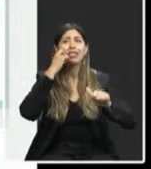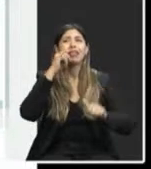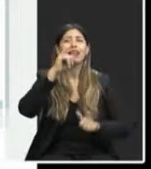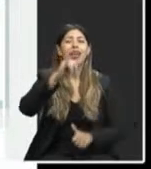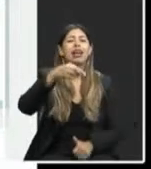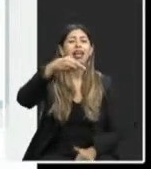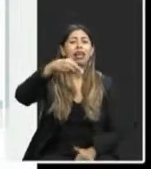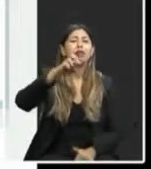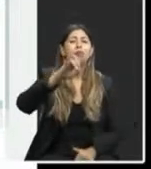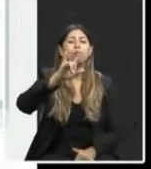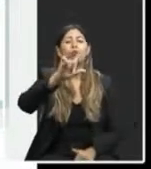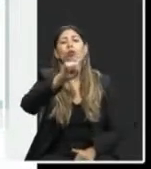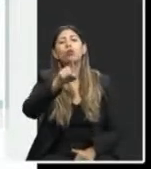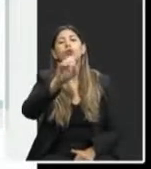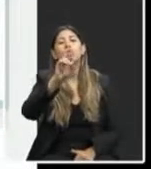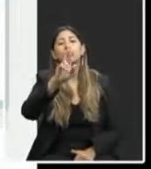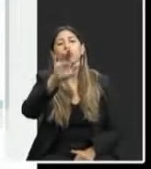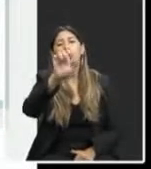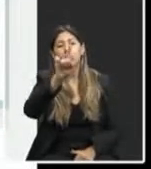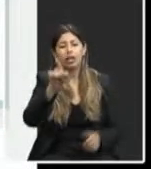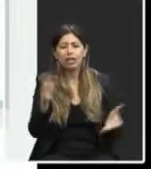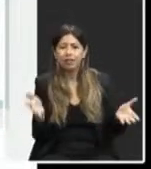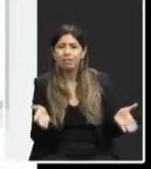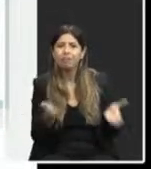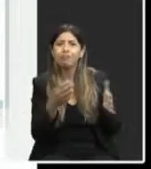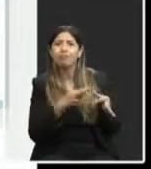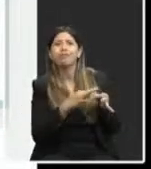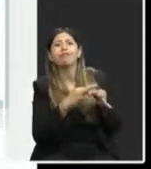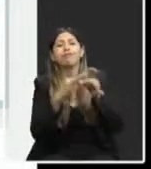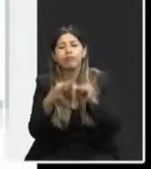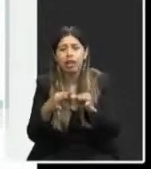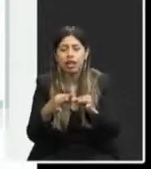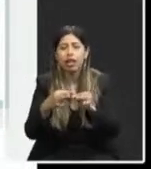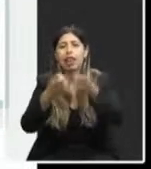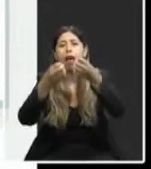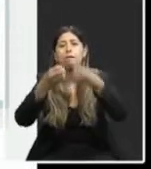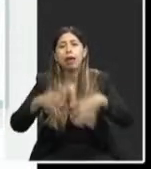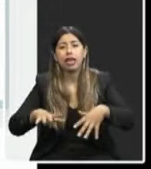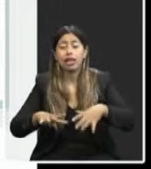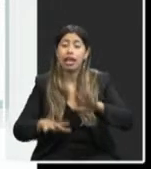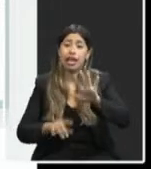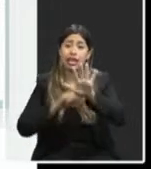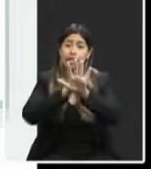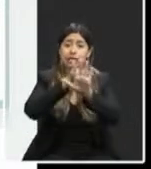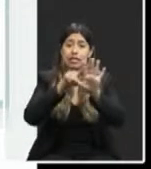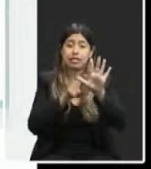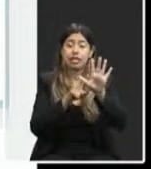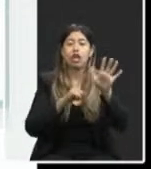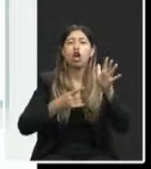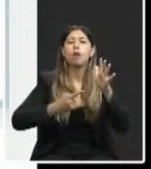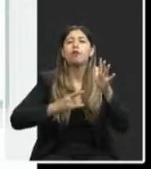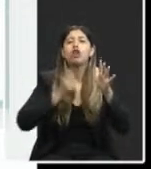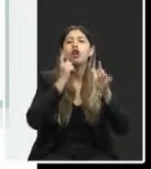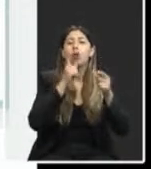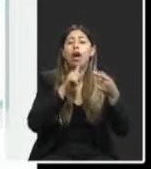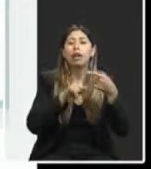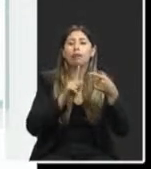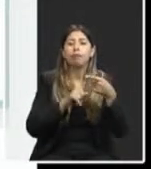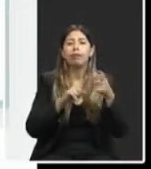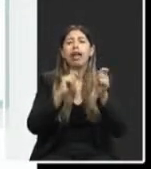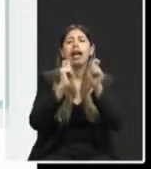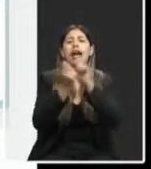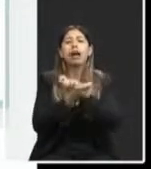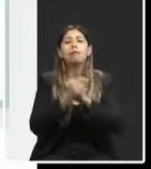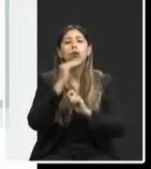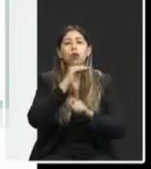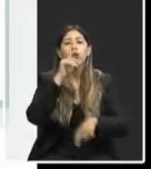directos de pérdida. Entonces nosotros sabemos que los 5 principales motores de pérdida son el cambio del uso de la